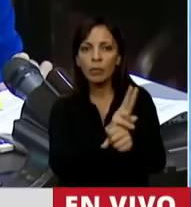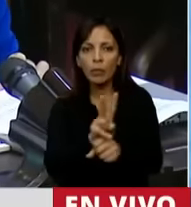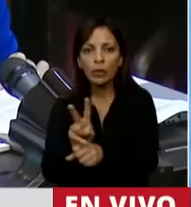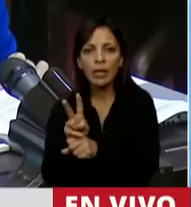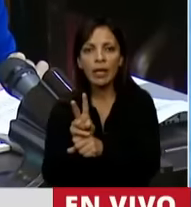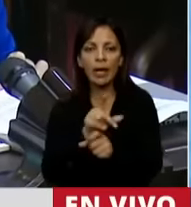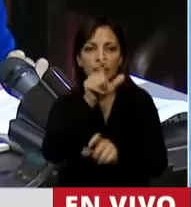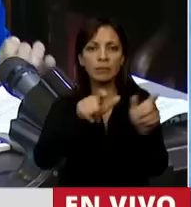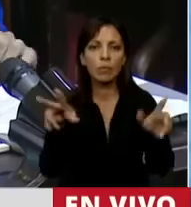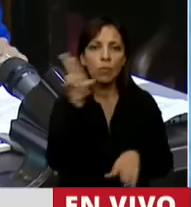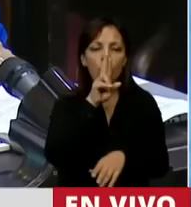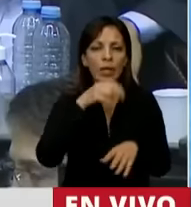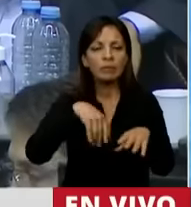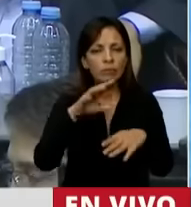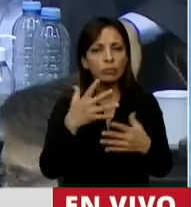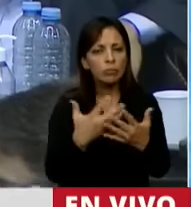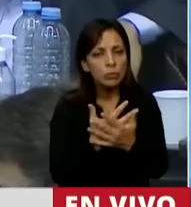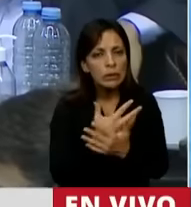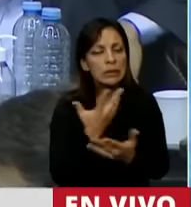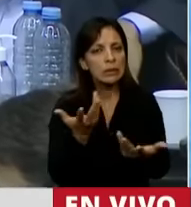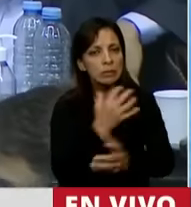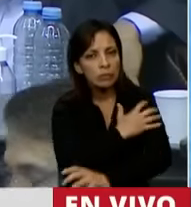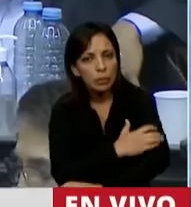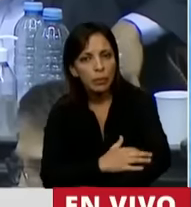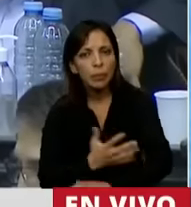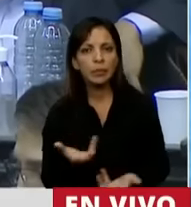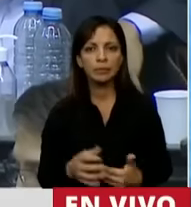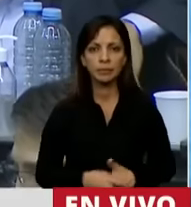vulnerables. La biología ha evolucionado mucho.